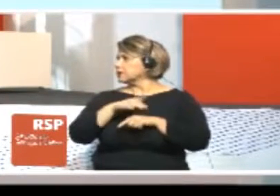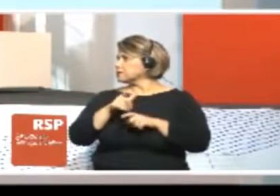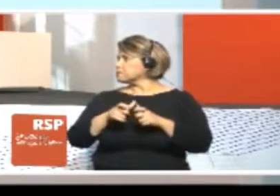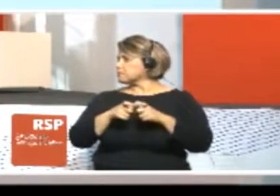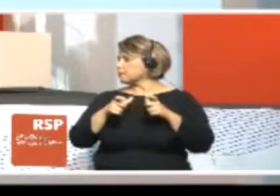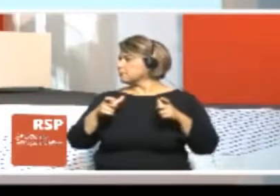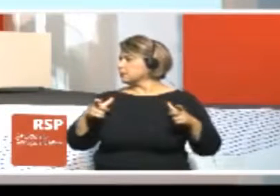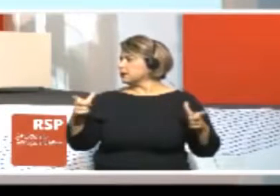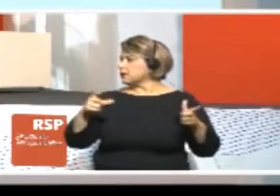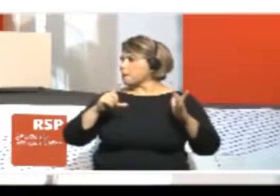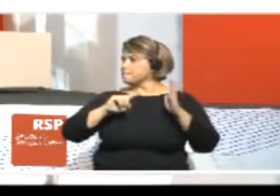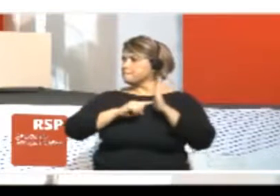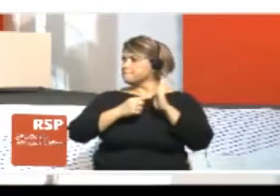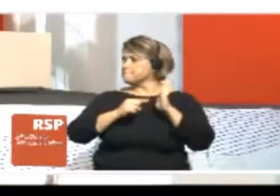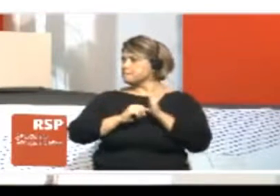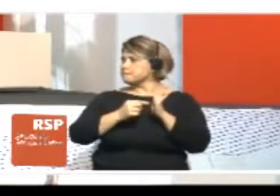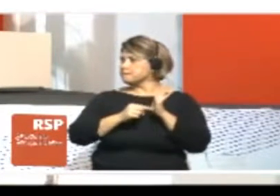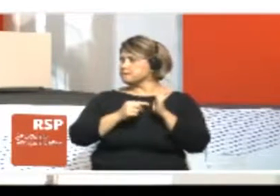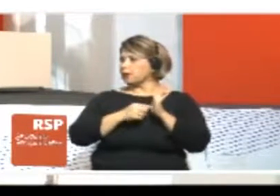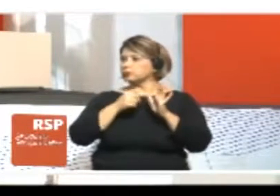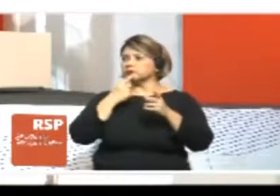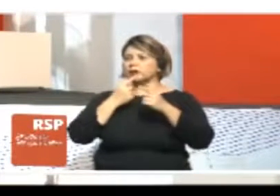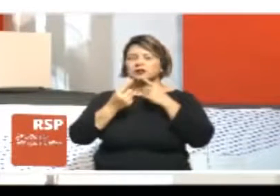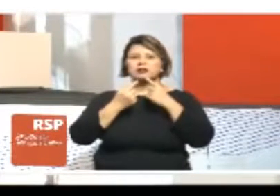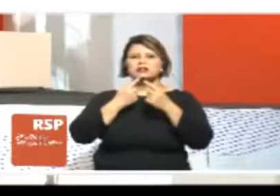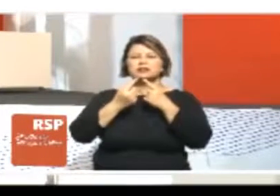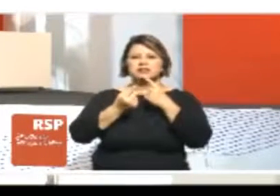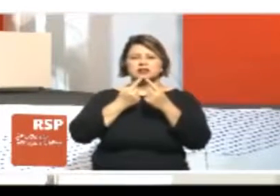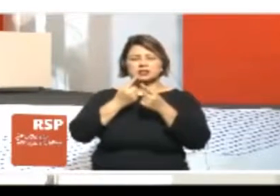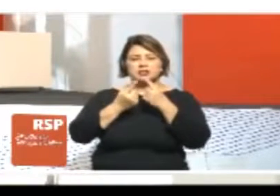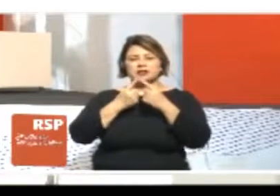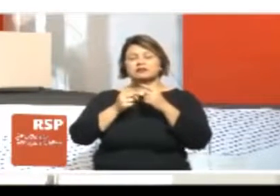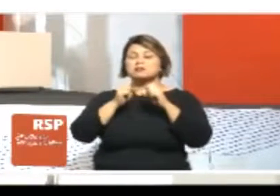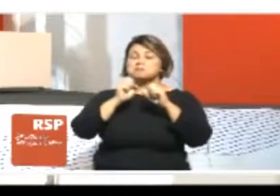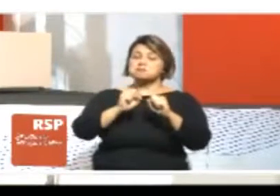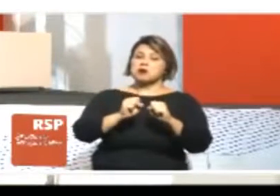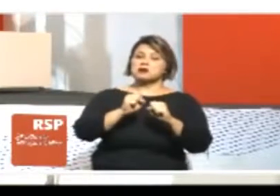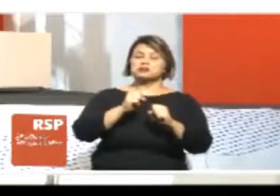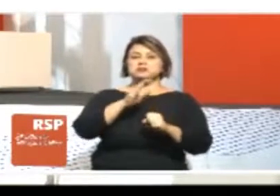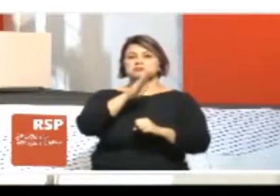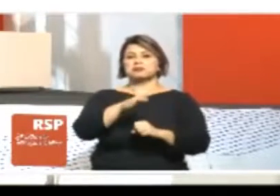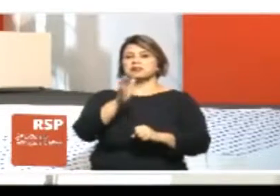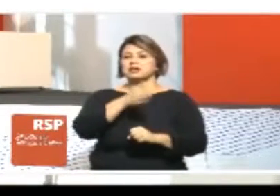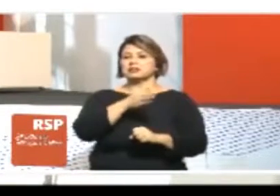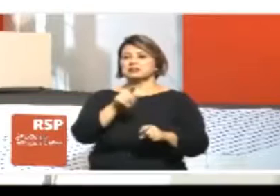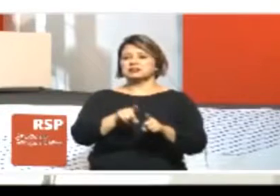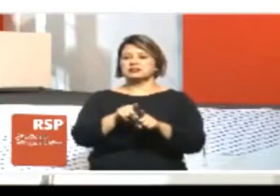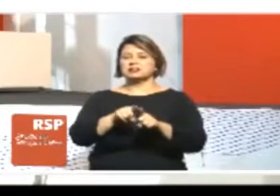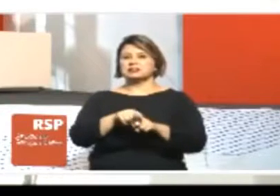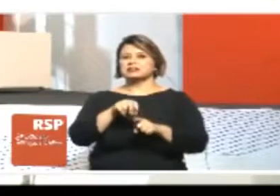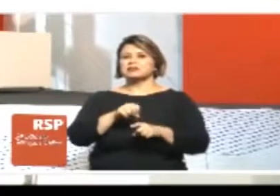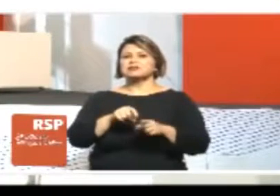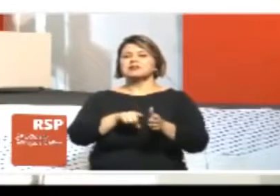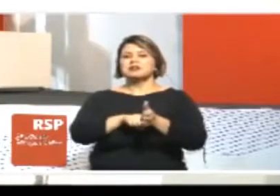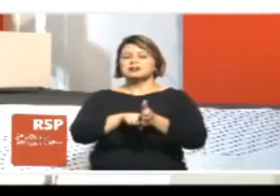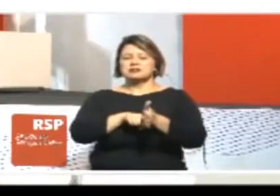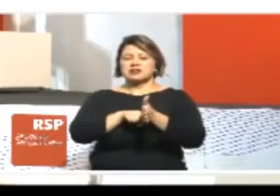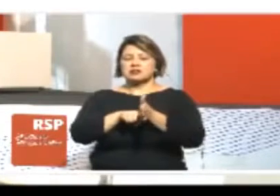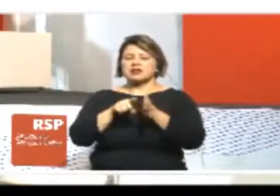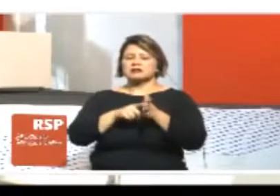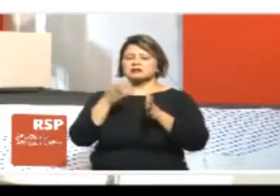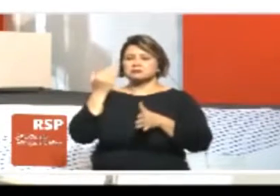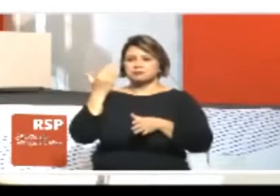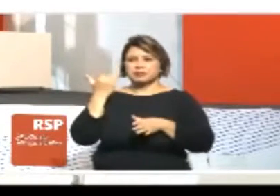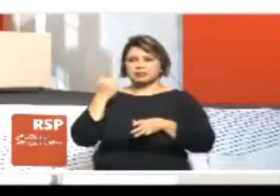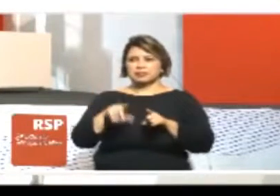entrevista puede anular absolutamente los otros 4 análisis que se hacen. Entonces, esta es una